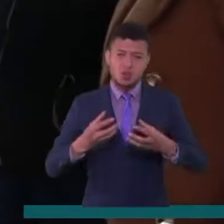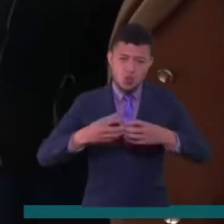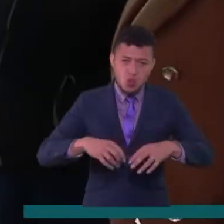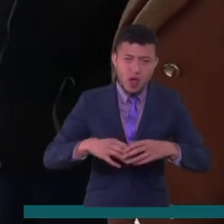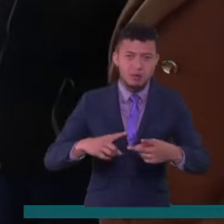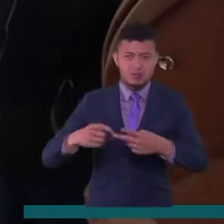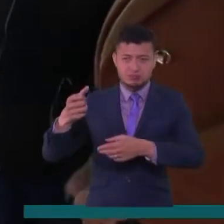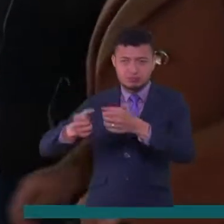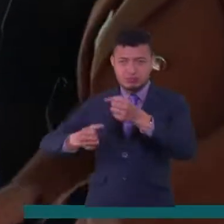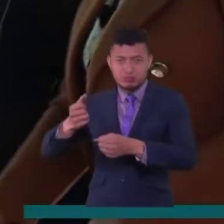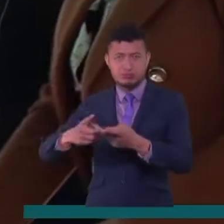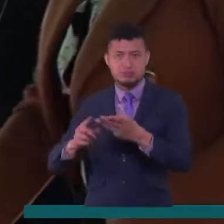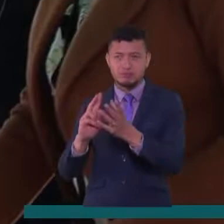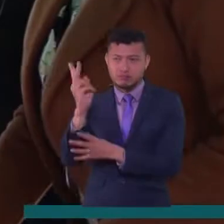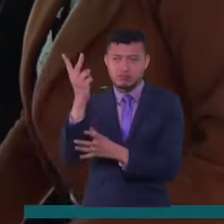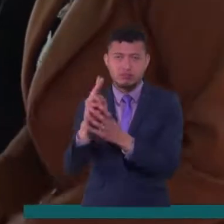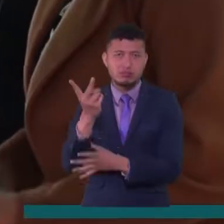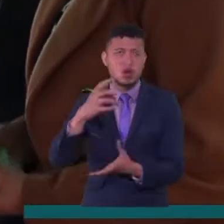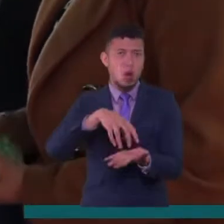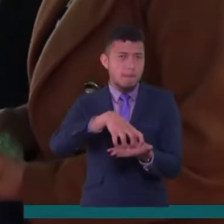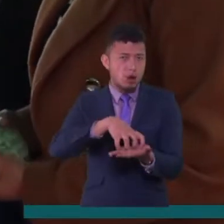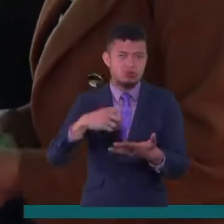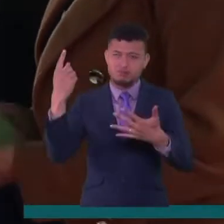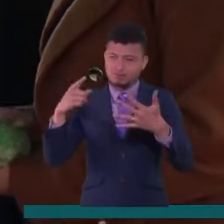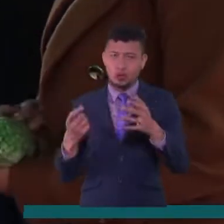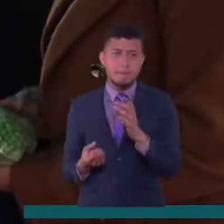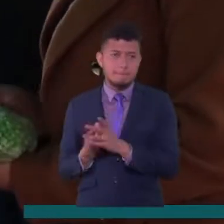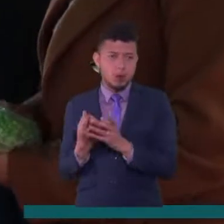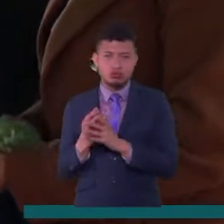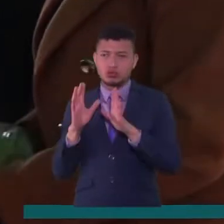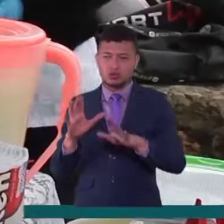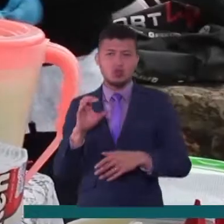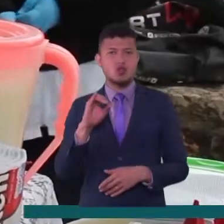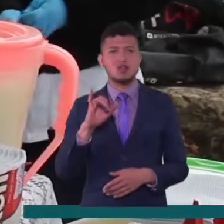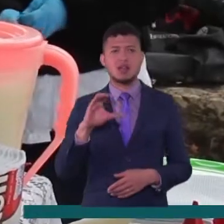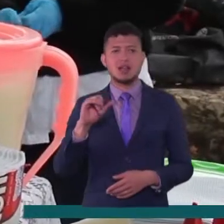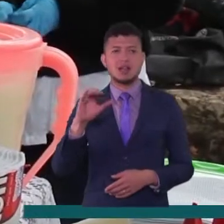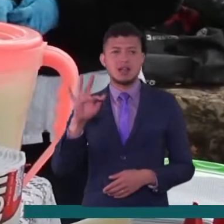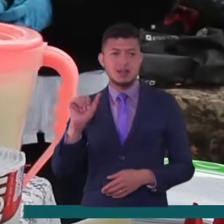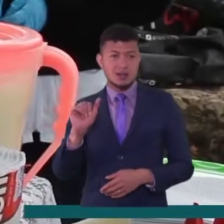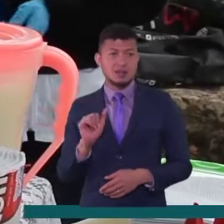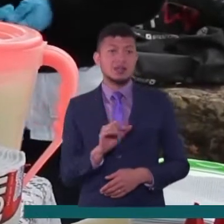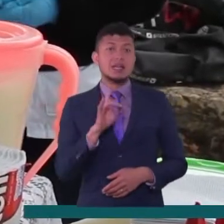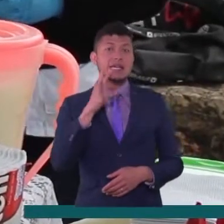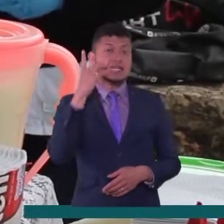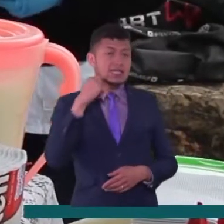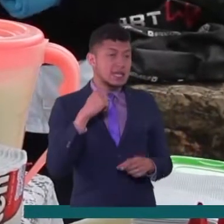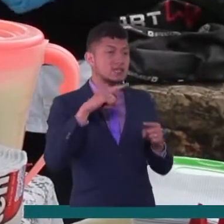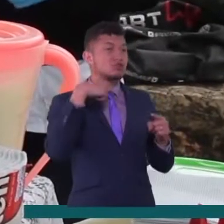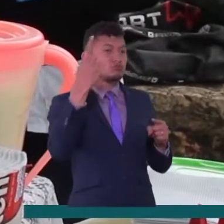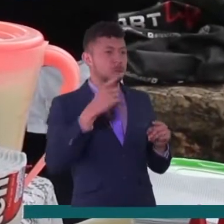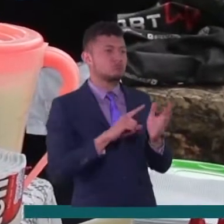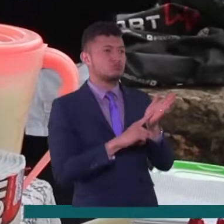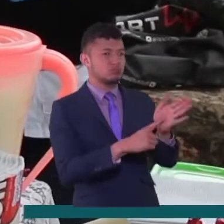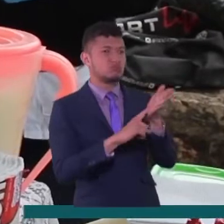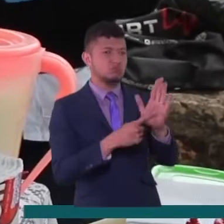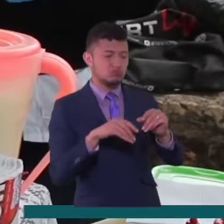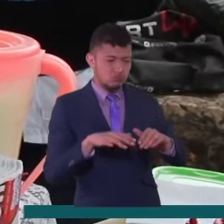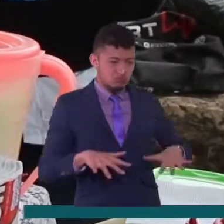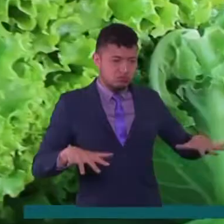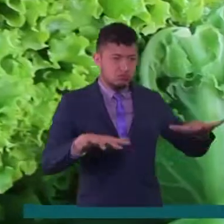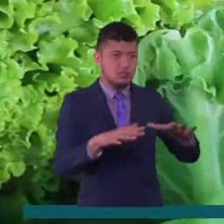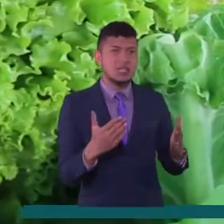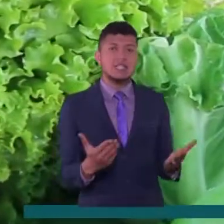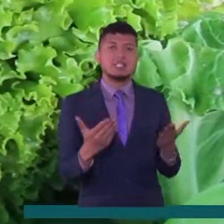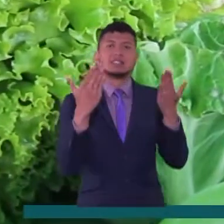Huevos, lácteos, hortalizas y hasta postres venden los productores en Icatá, y aunque los ofrecen cada 15 días, el cambio de escenario